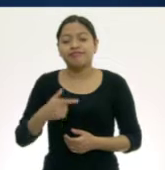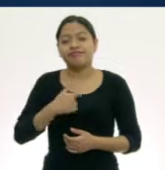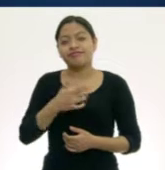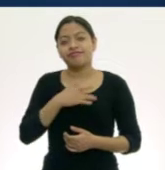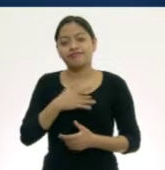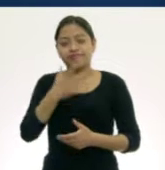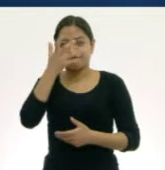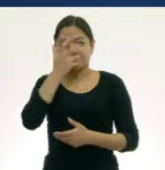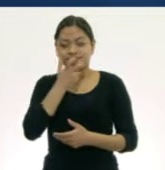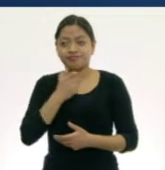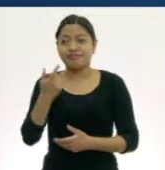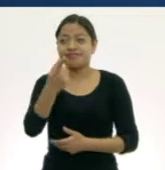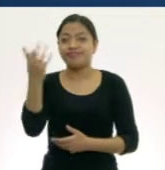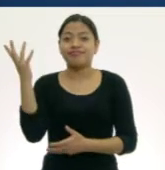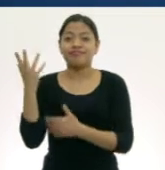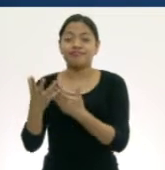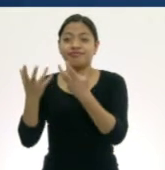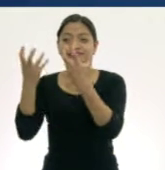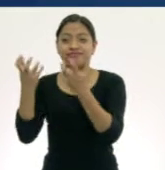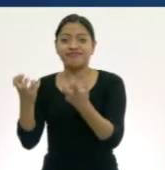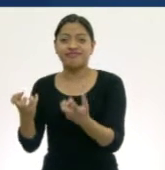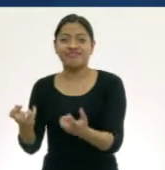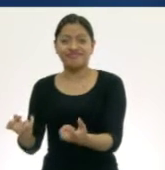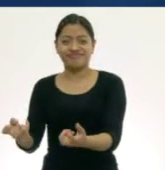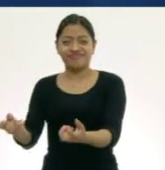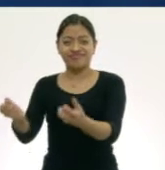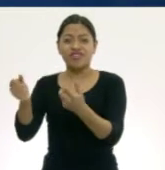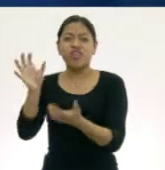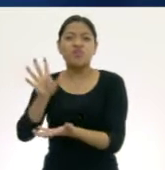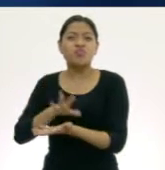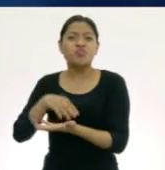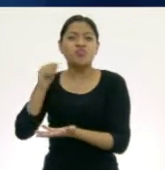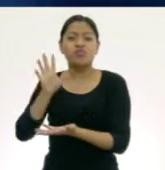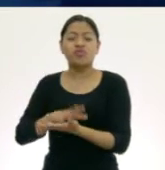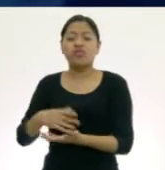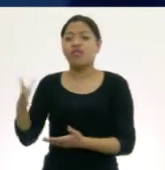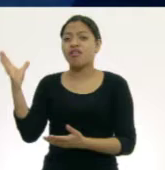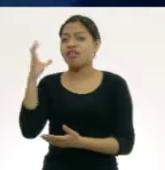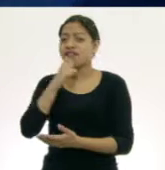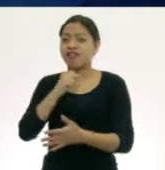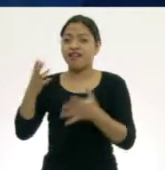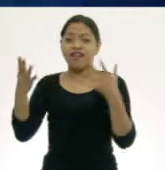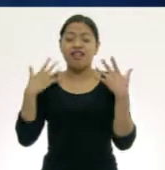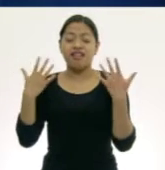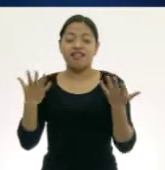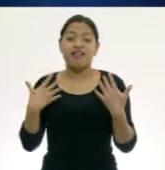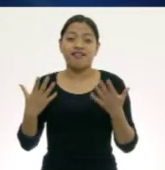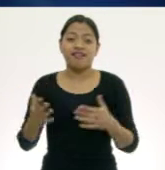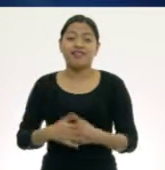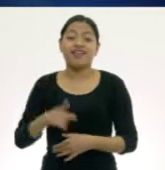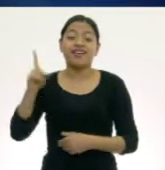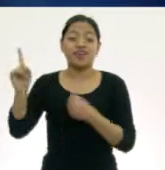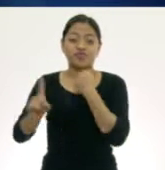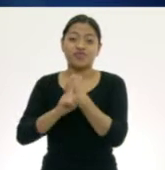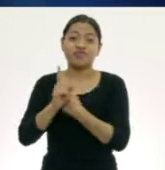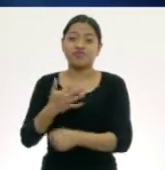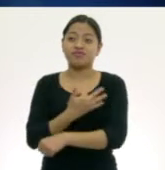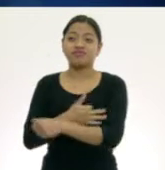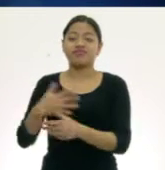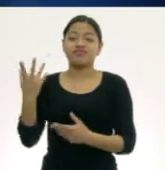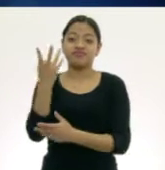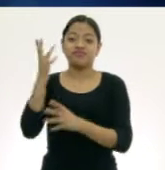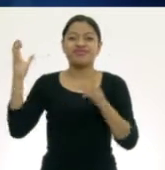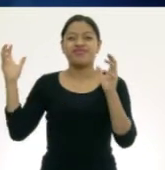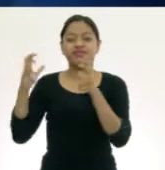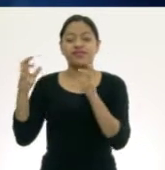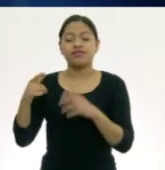chaparrales resecos de mi tierra, la sequía, el polvo y el calor, la realidad de los problemas familiares, pero como